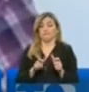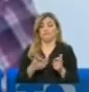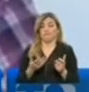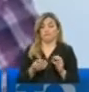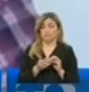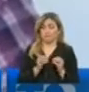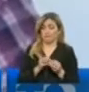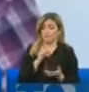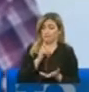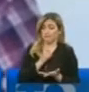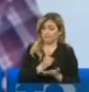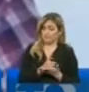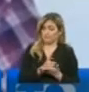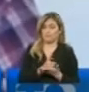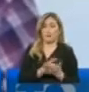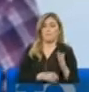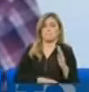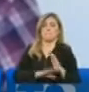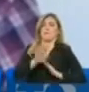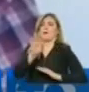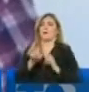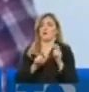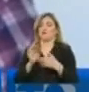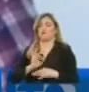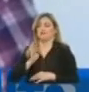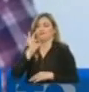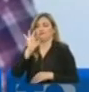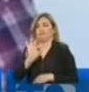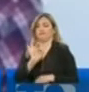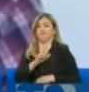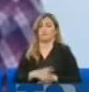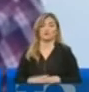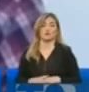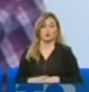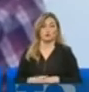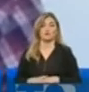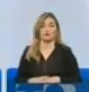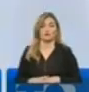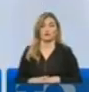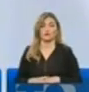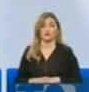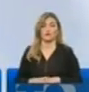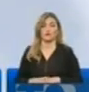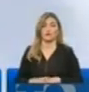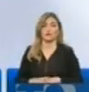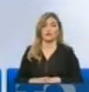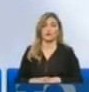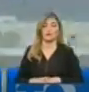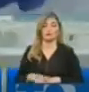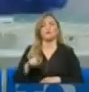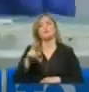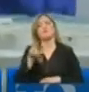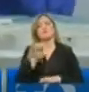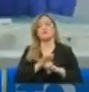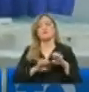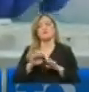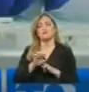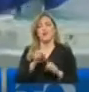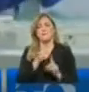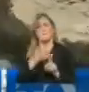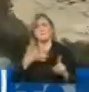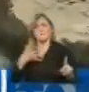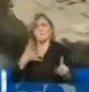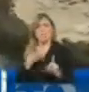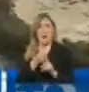hay un subregistro del número de casos que probablemente habría en la ciudad. Además, el estudio advierte del impacto que